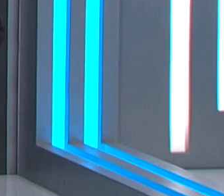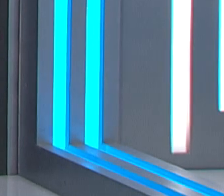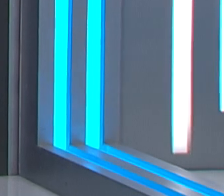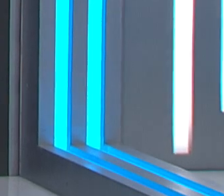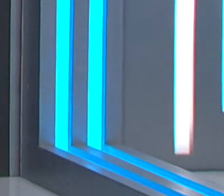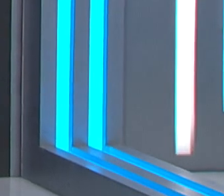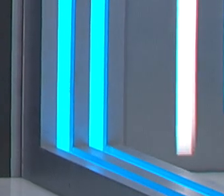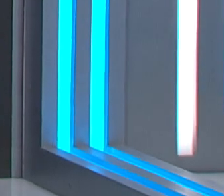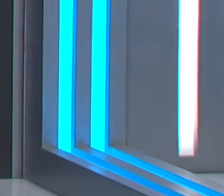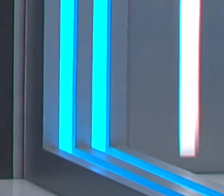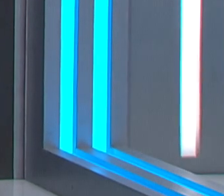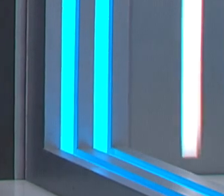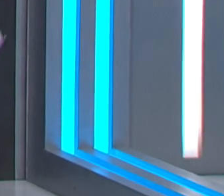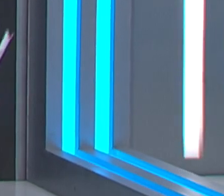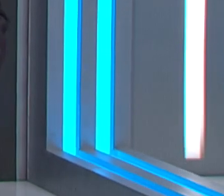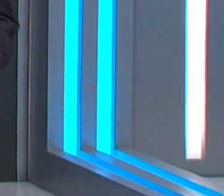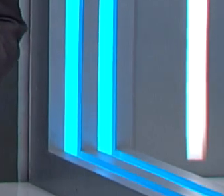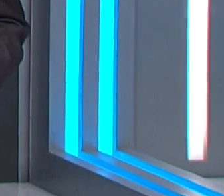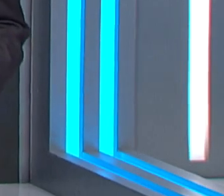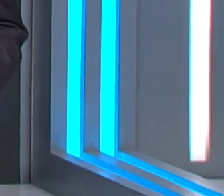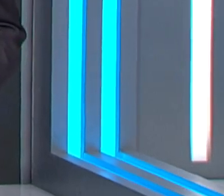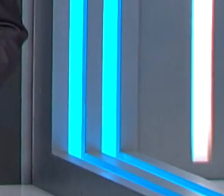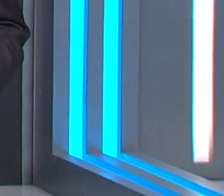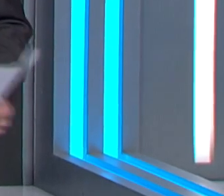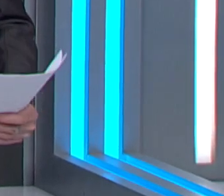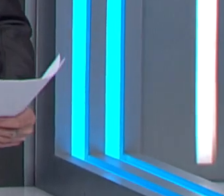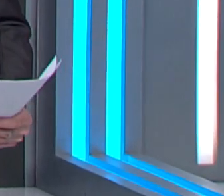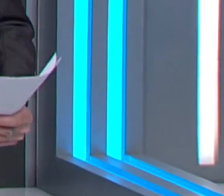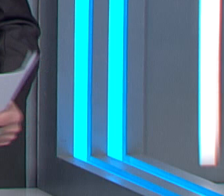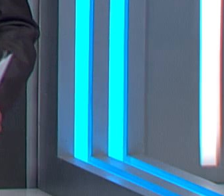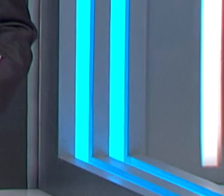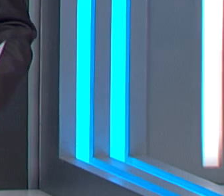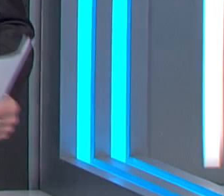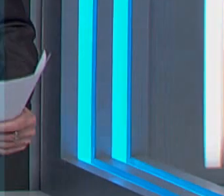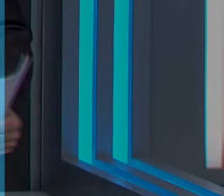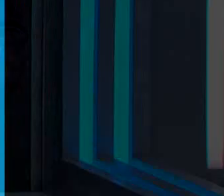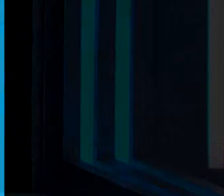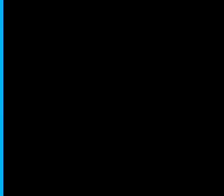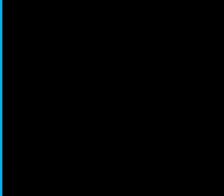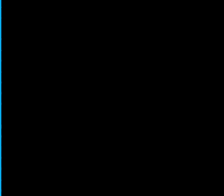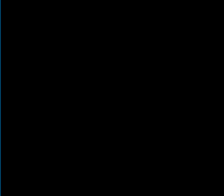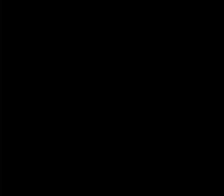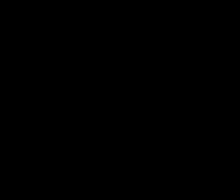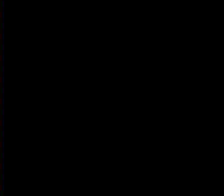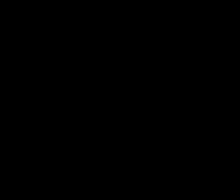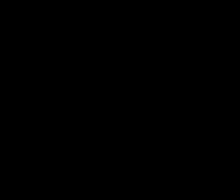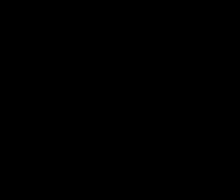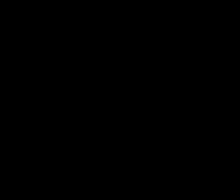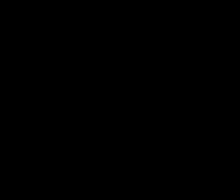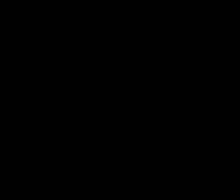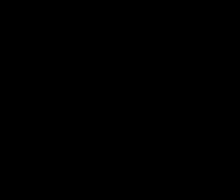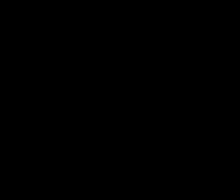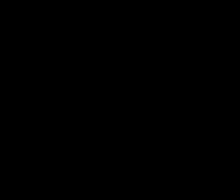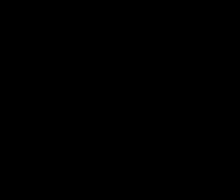La Asociación Argentina de Actores dio a conocer una triste noticia esta mañana con la muerte de su afiliado más longevo, el actor y gran